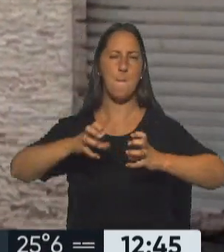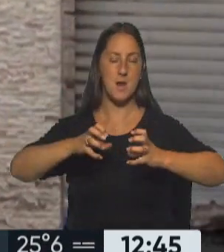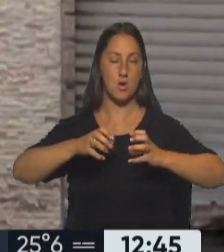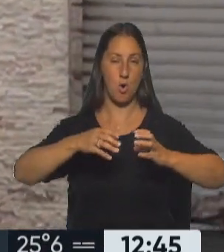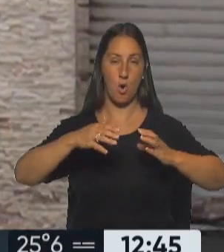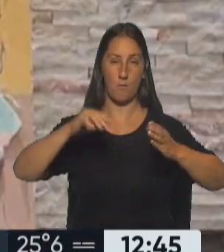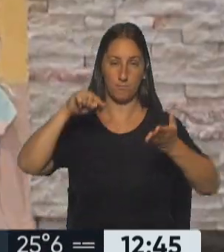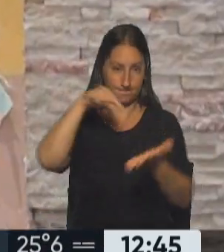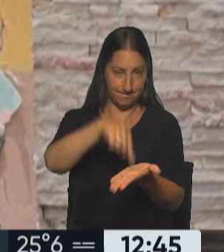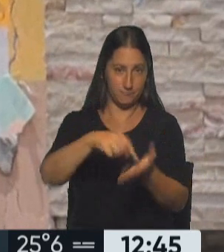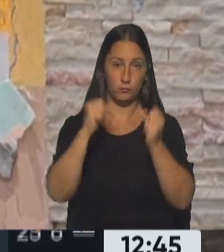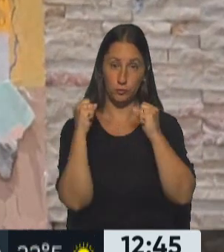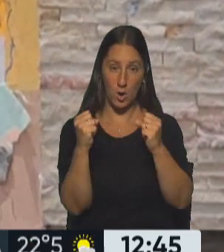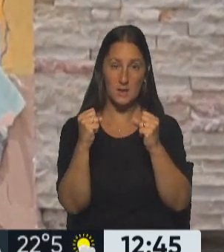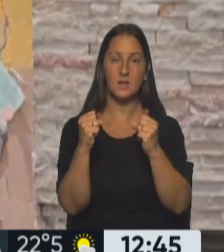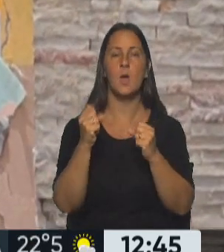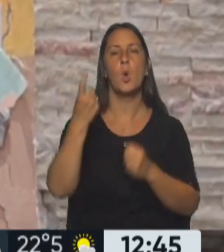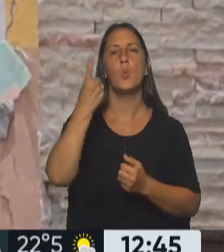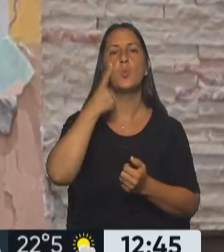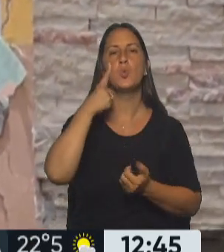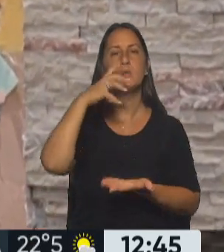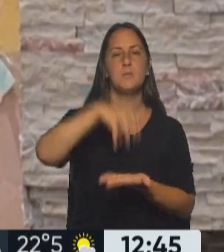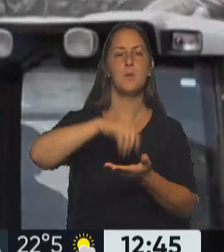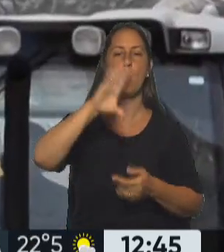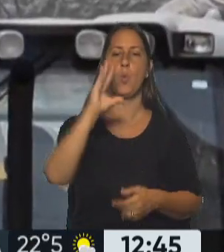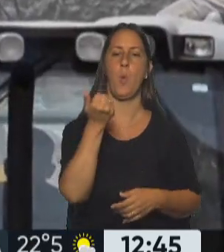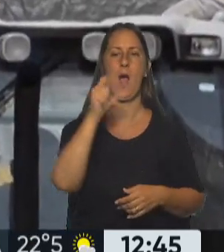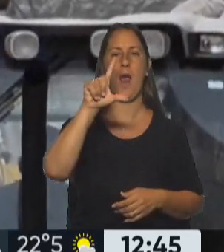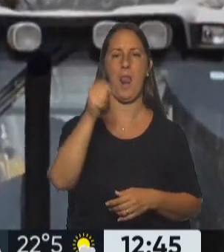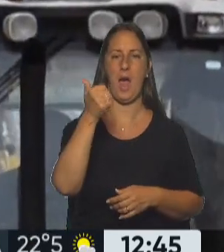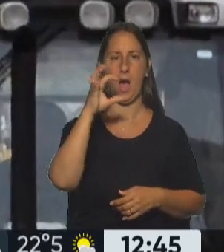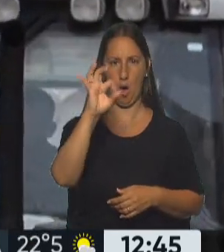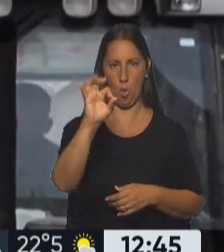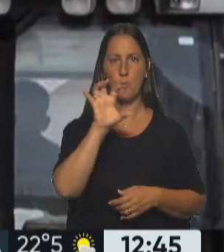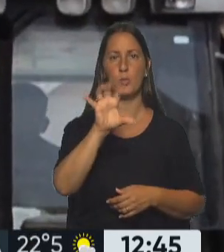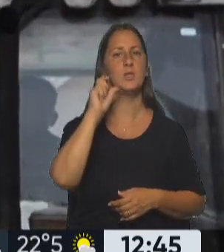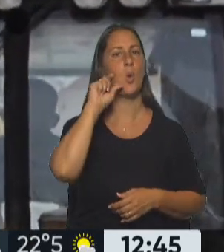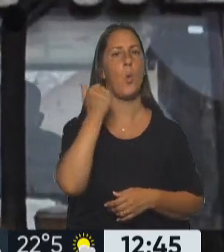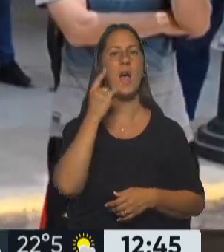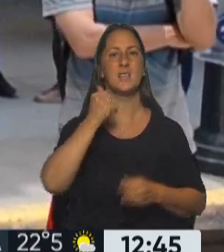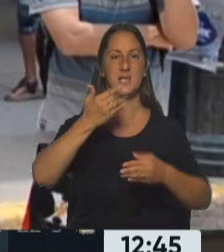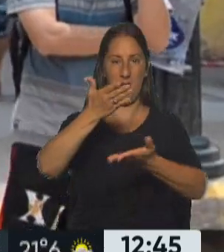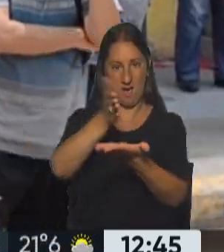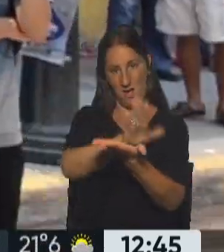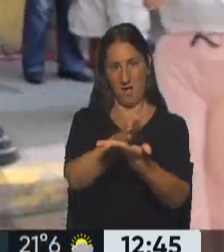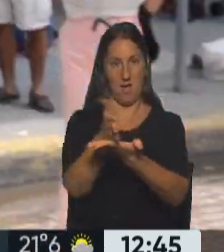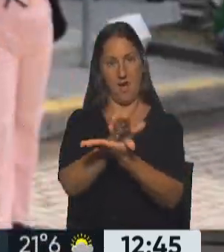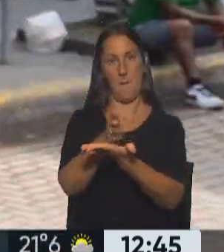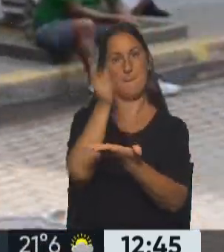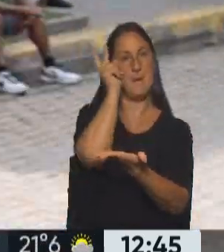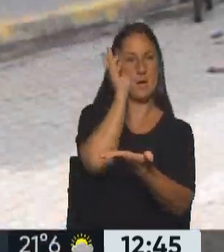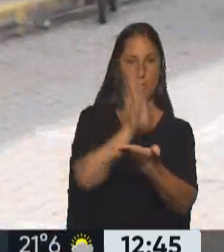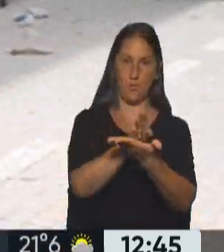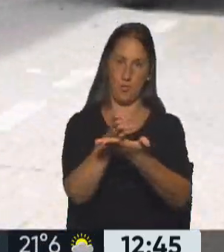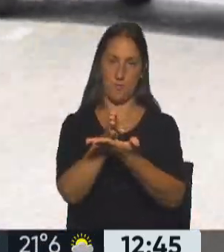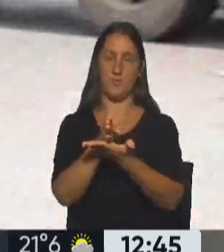epicentro de este sismo estuvo en el municipio de Balao, en la provincia de Guayas, fronteriza con Perú, a una